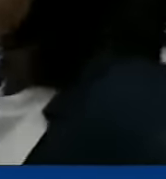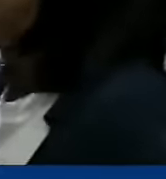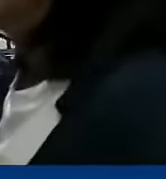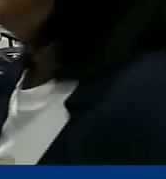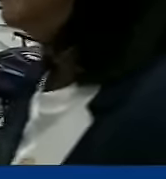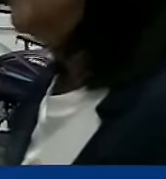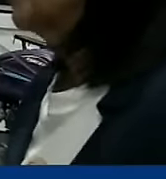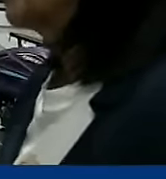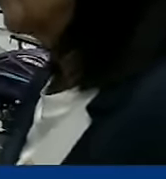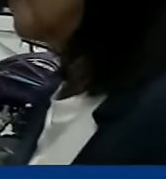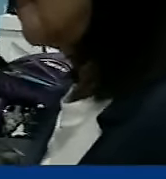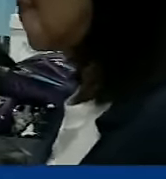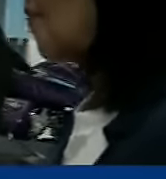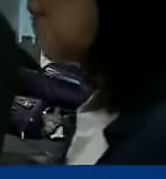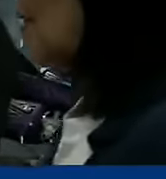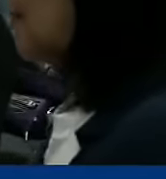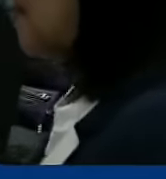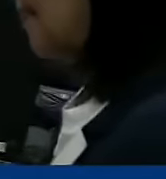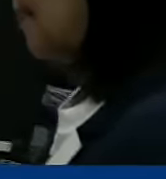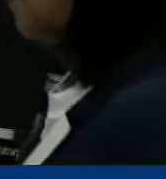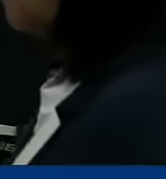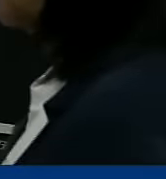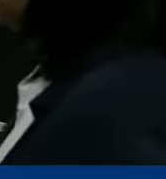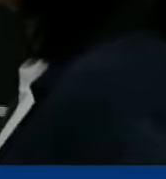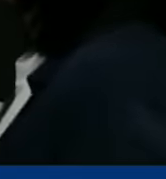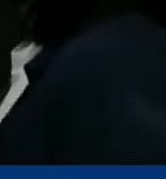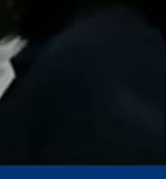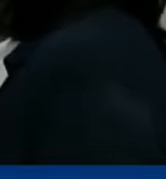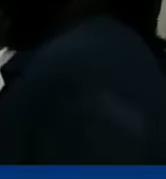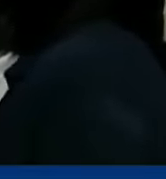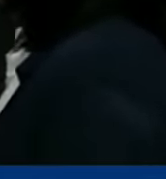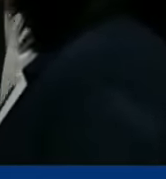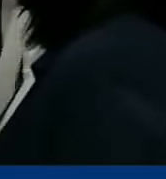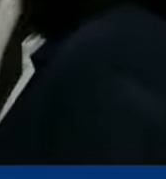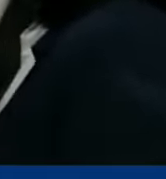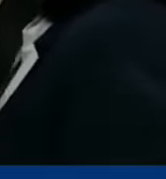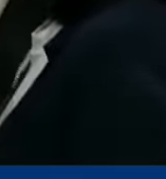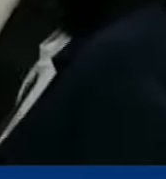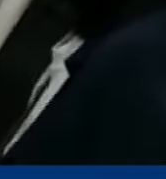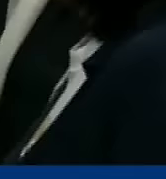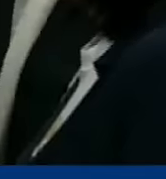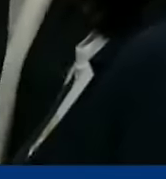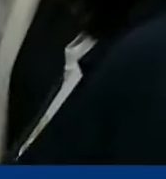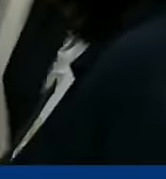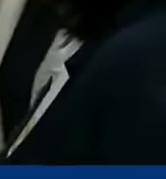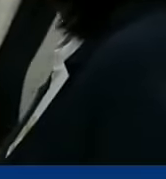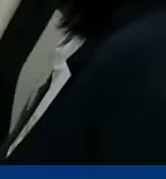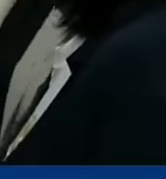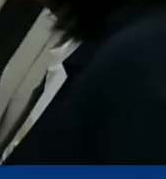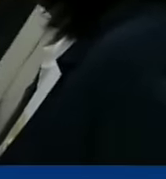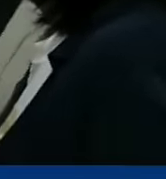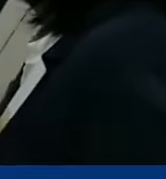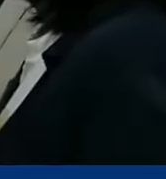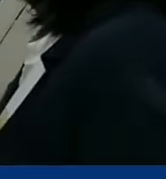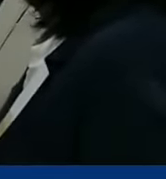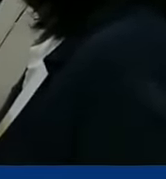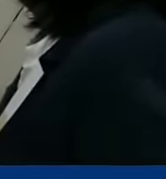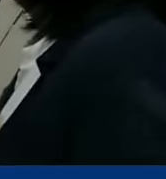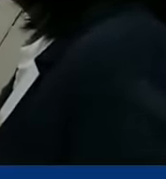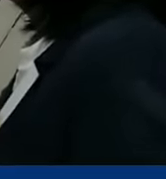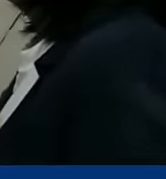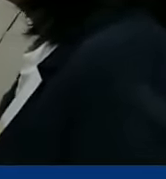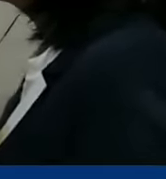voy a hacer? Soy desierto, sel, panide y volcán, y al andar dejo